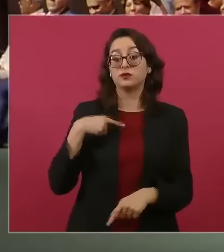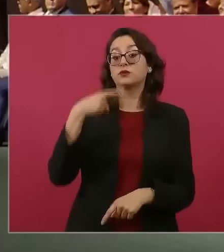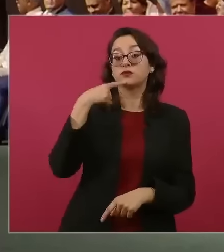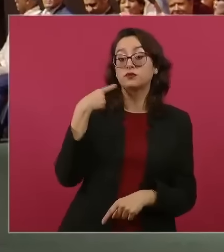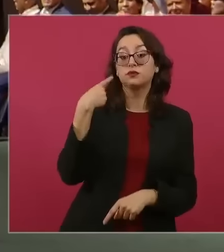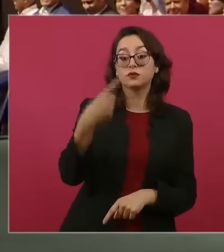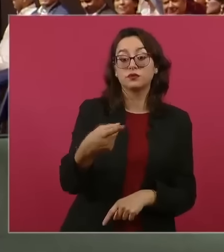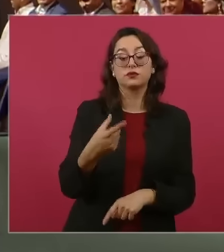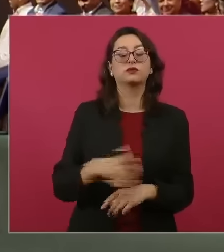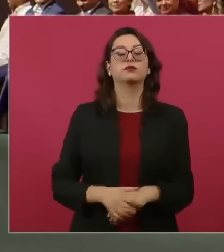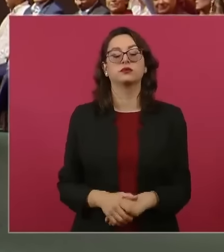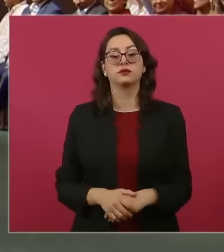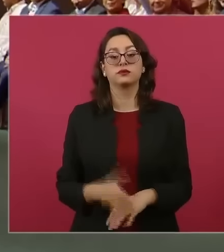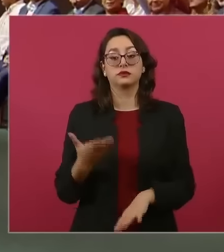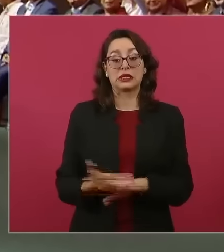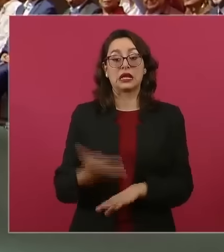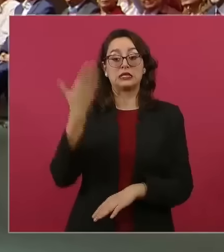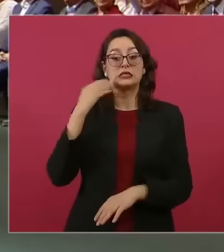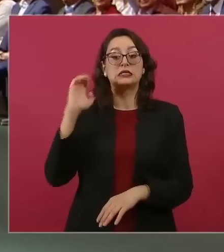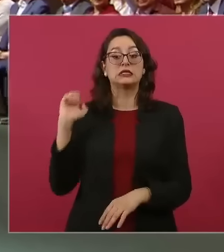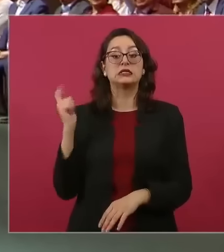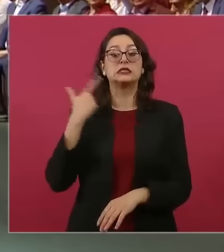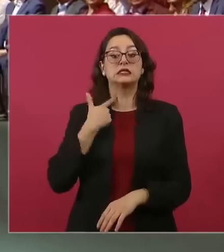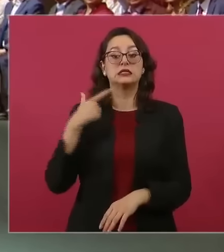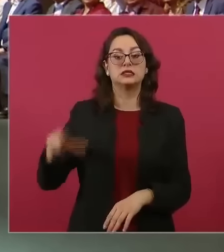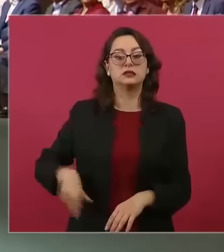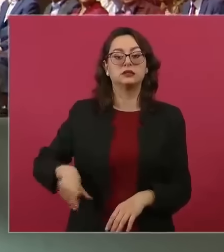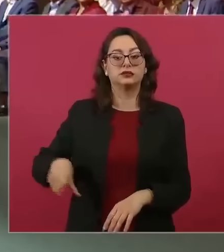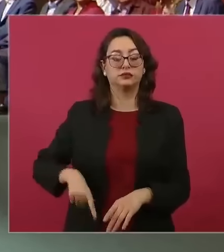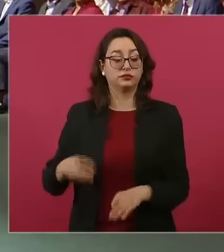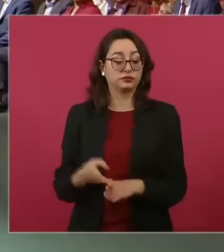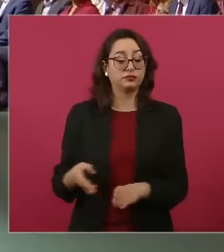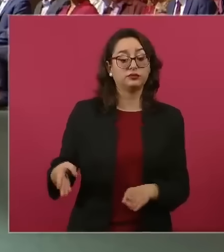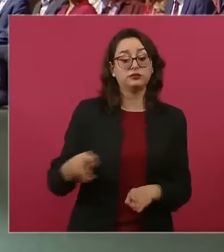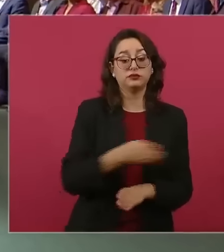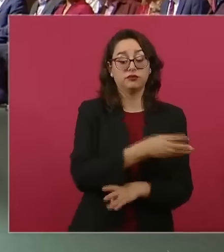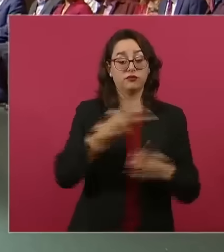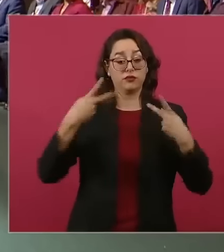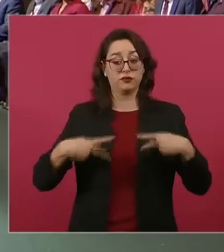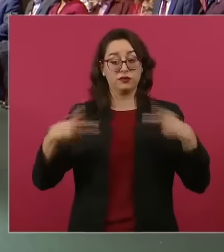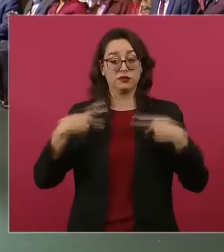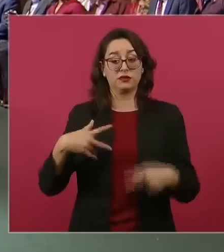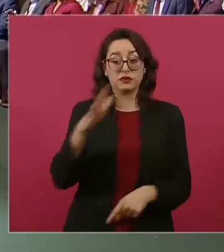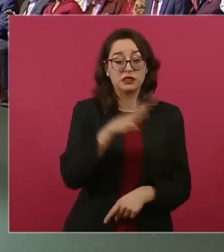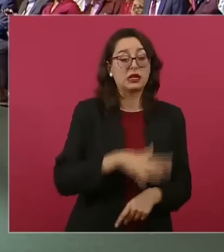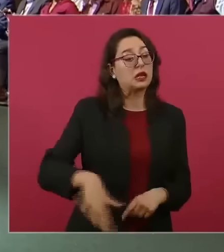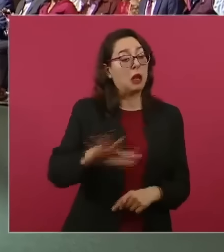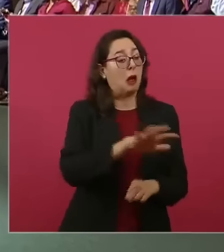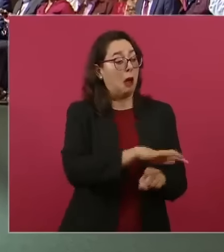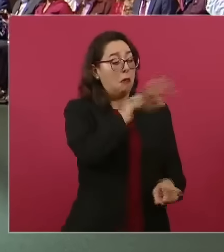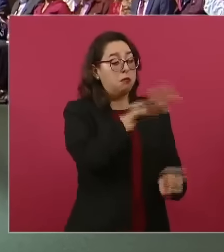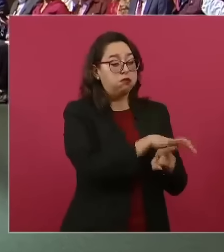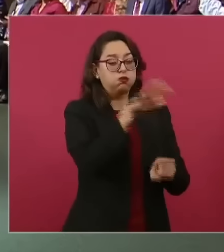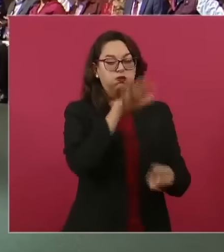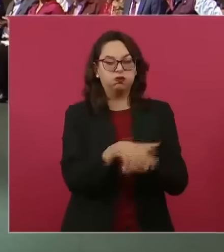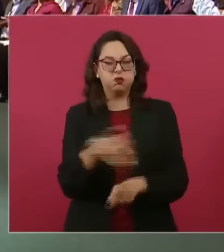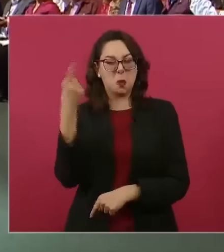neoporfiristas, ahora no se reprime al pueblo, no se ordenan